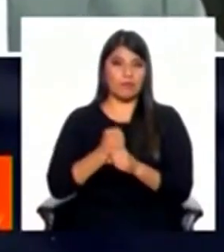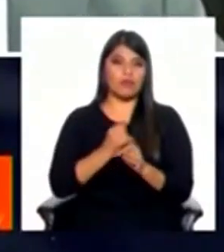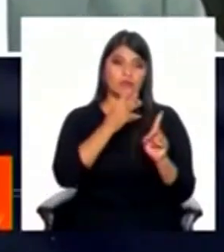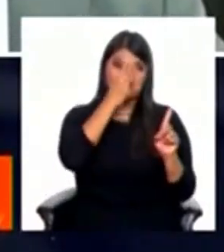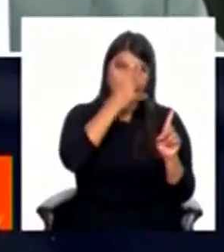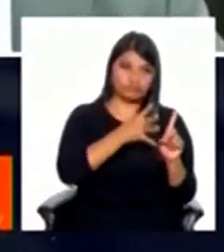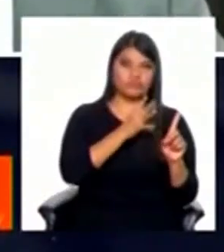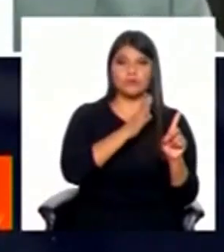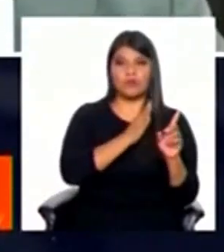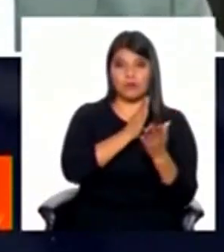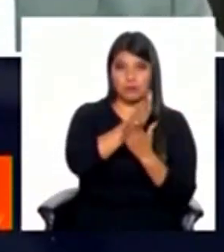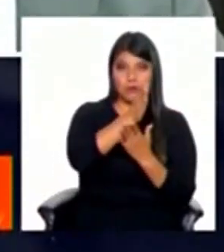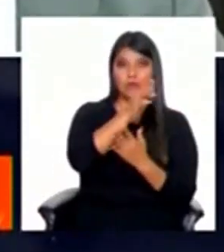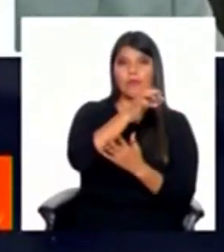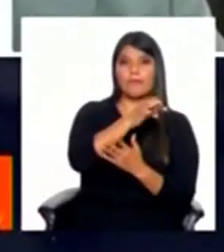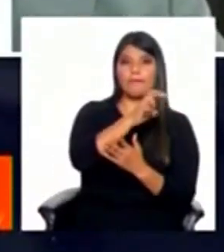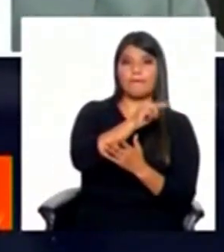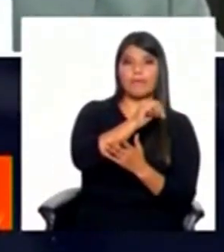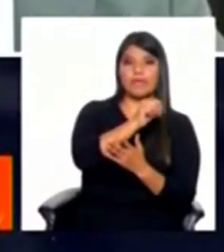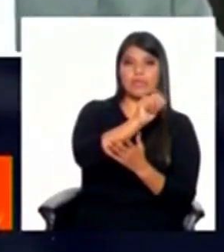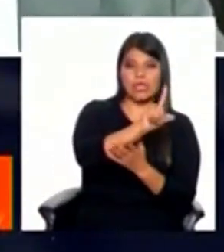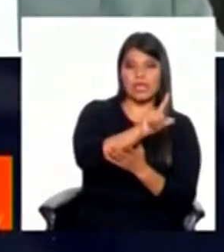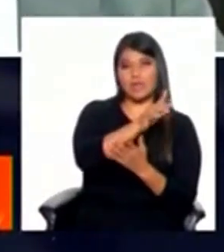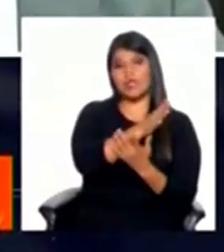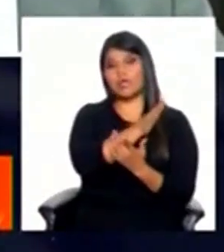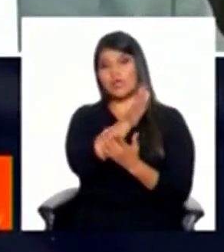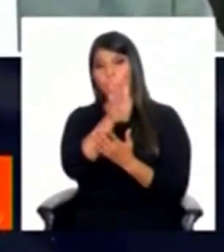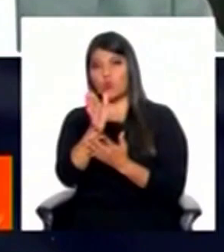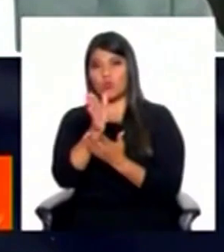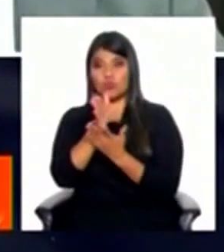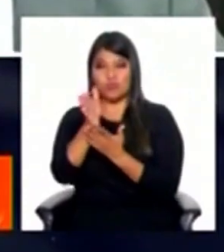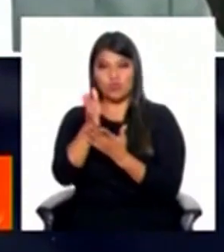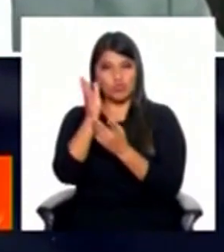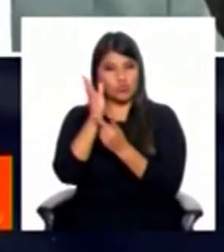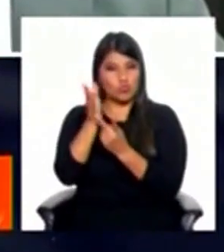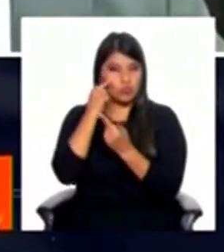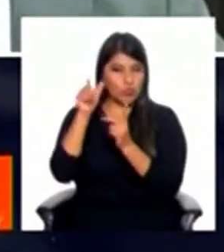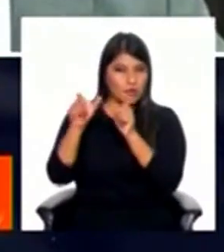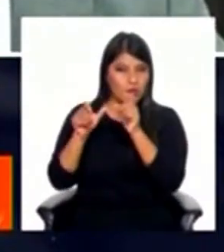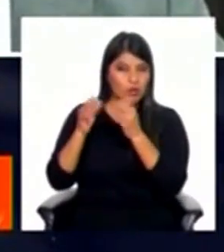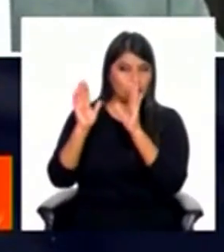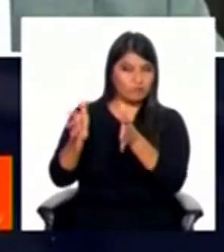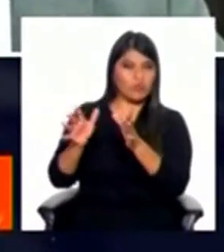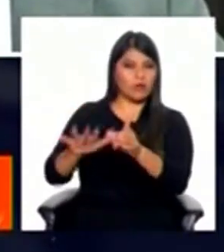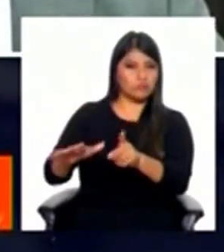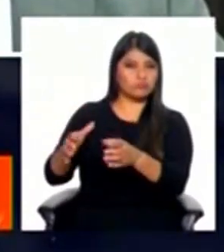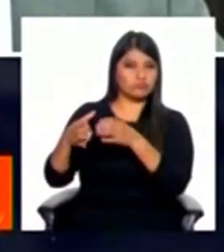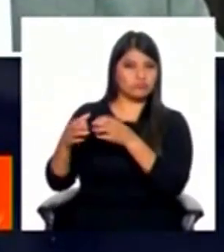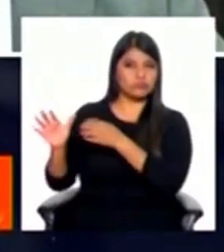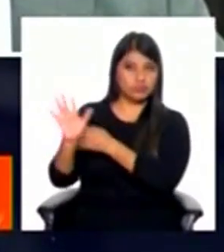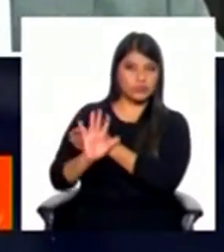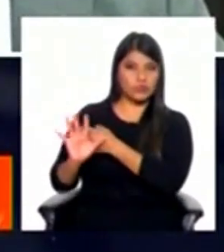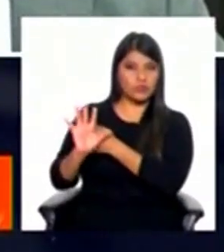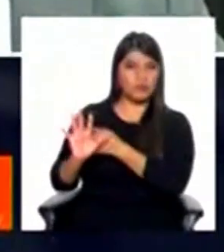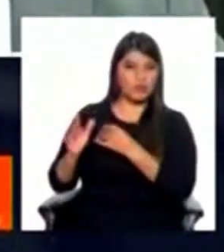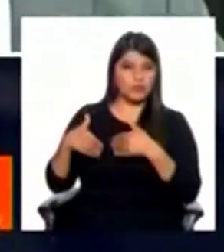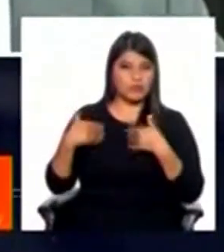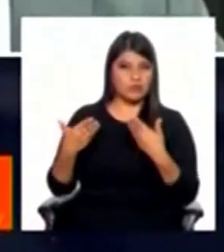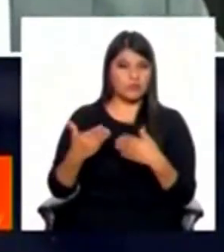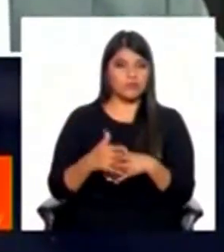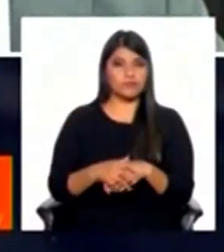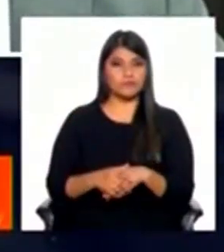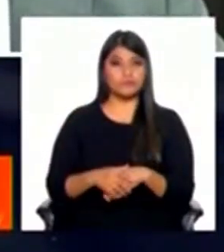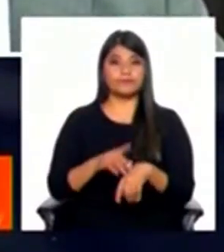caminos, penal y el propiamente para indagar si es que hay una situación de riesgo de desprotección de esta niña, ¿no? Claro, entonces, en todo caso, en estos momentos